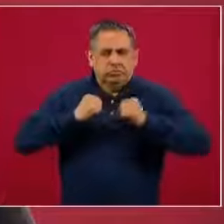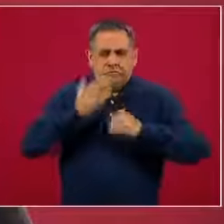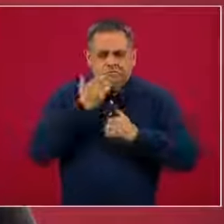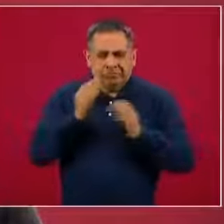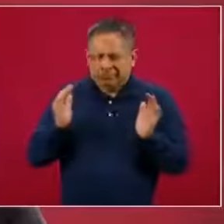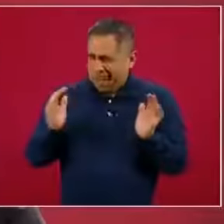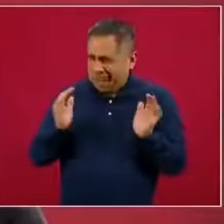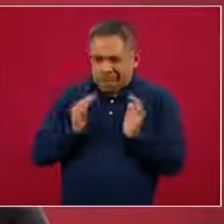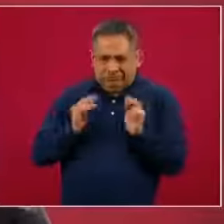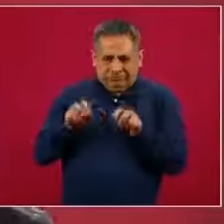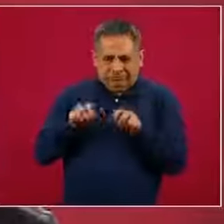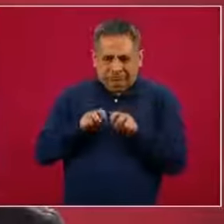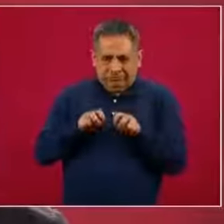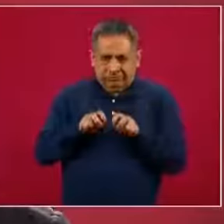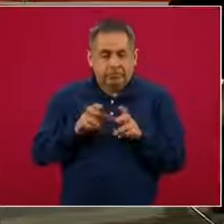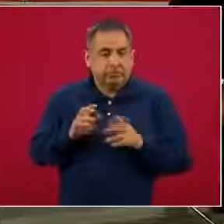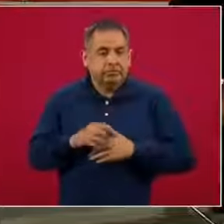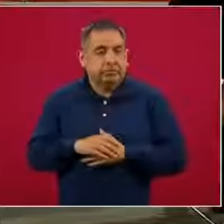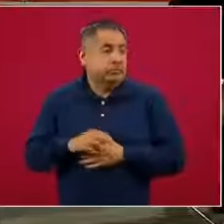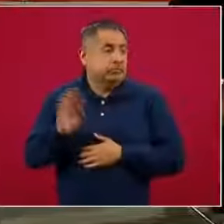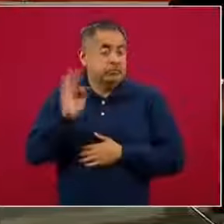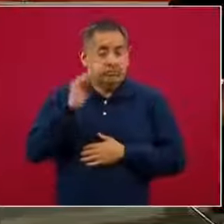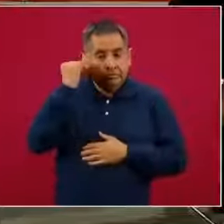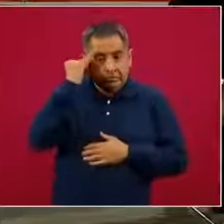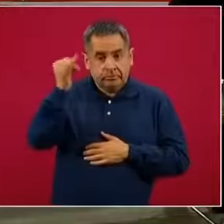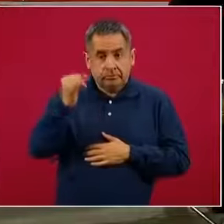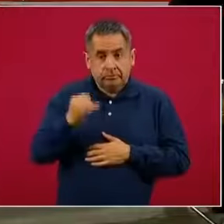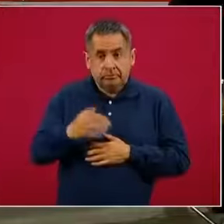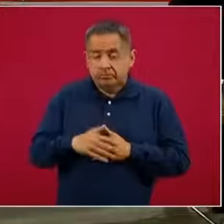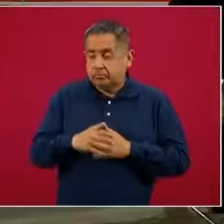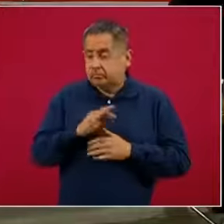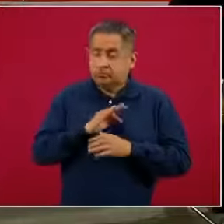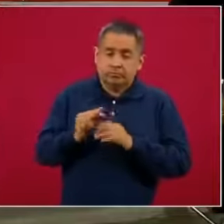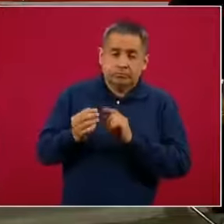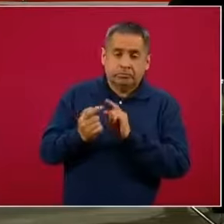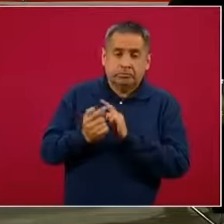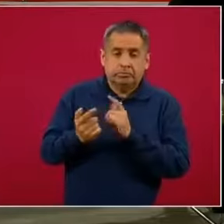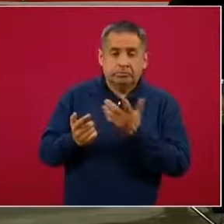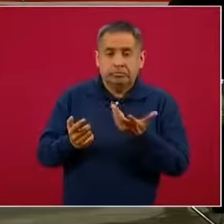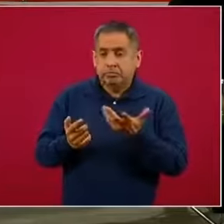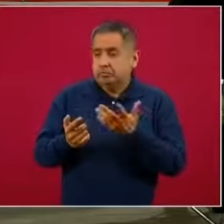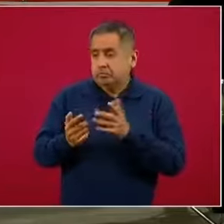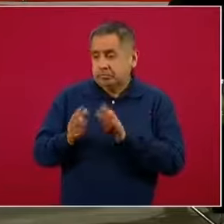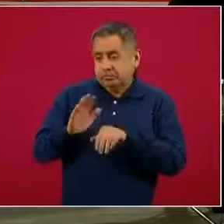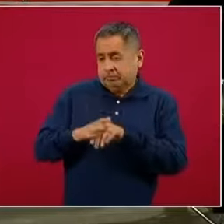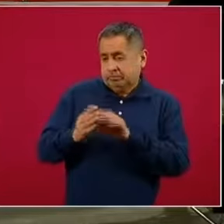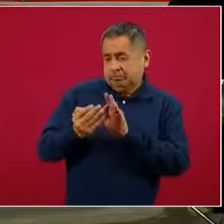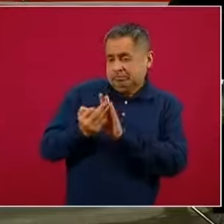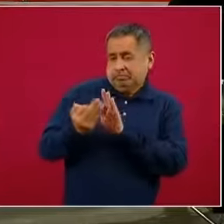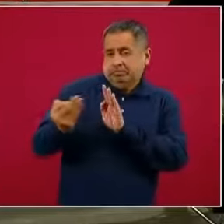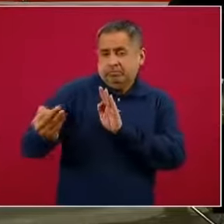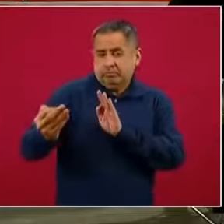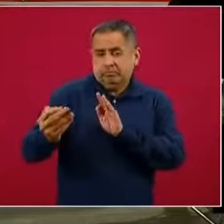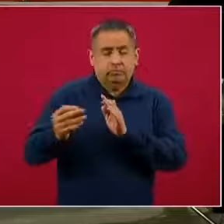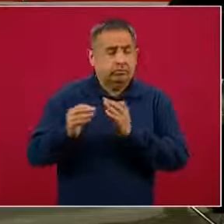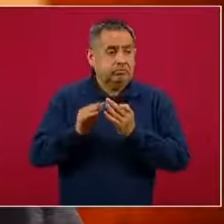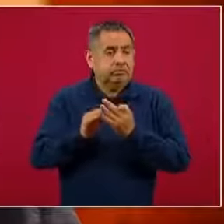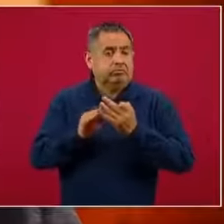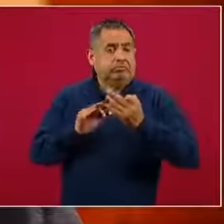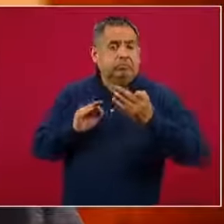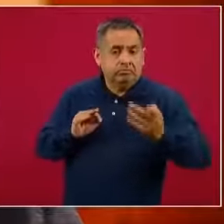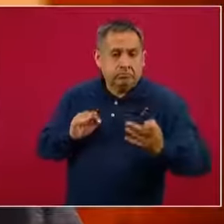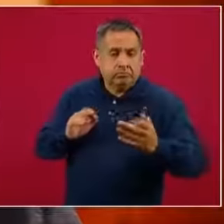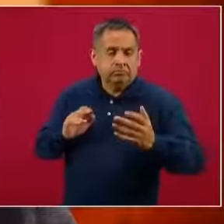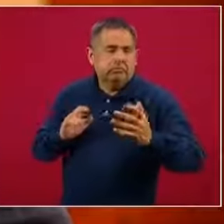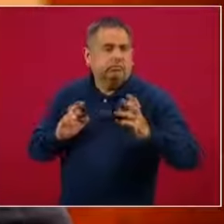a menos que se dispusiera un distanciamiento muy amplio, tendría sentido